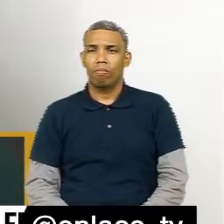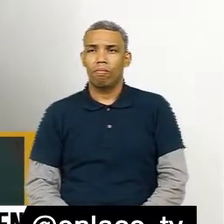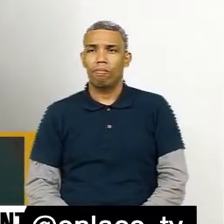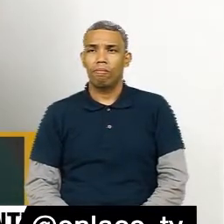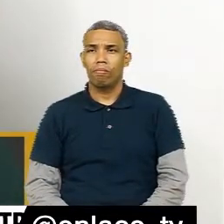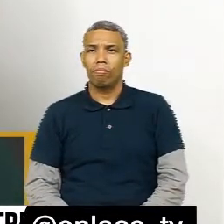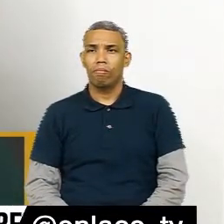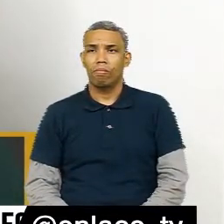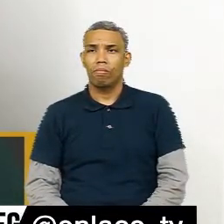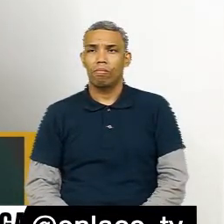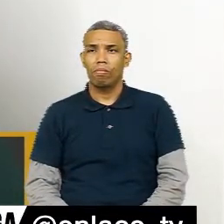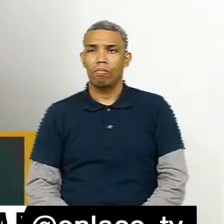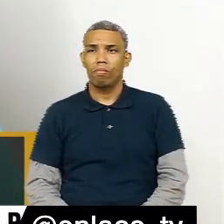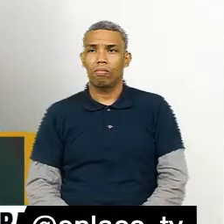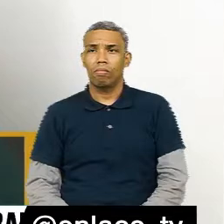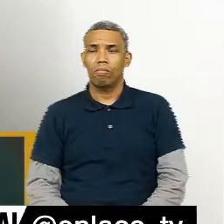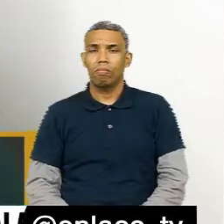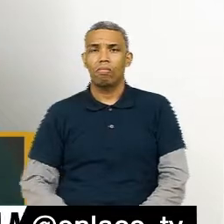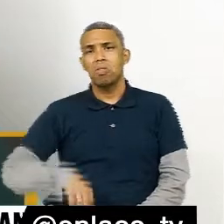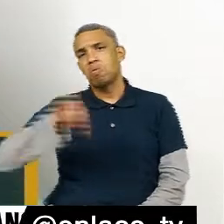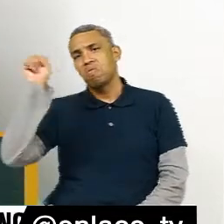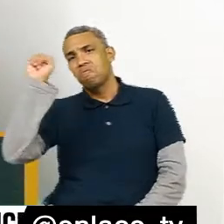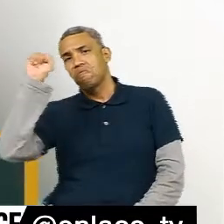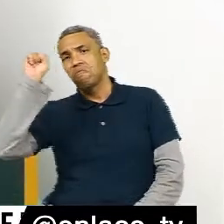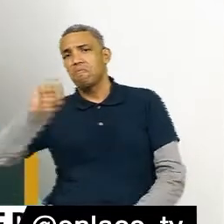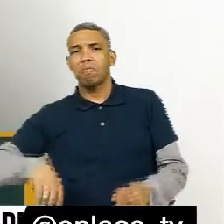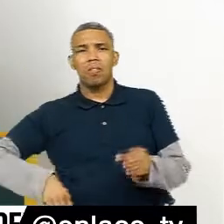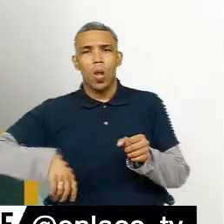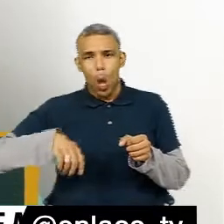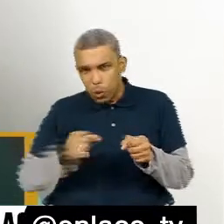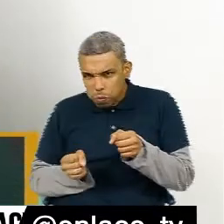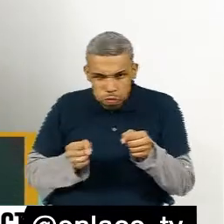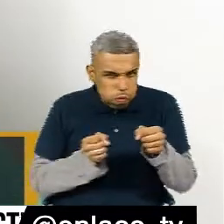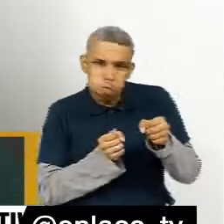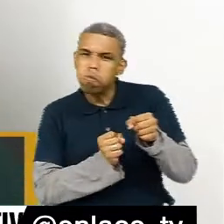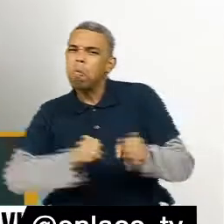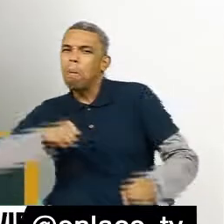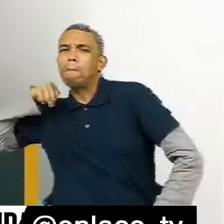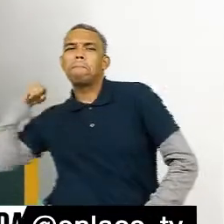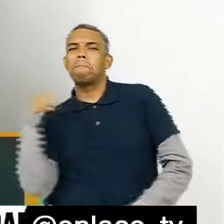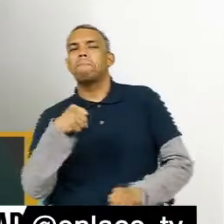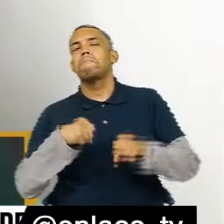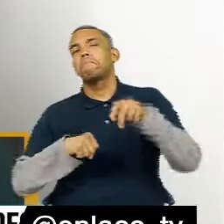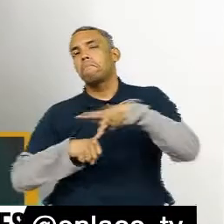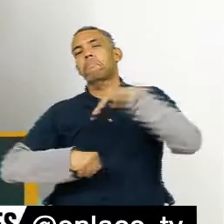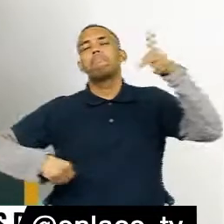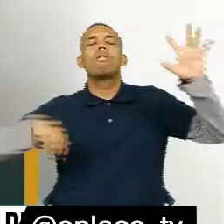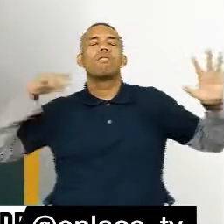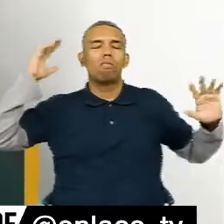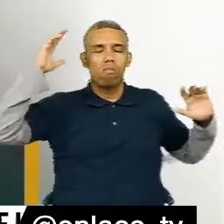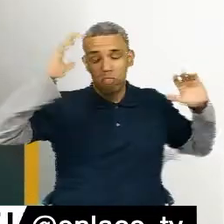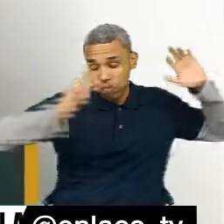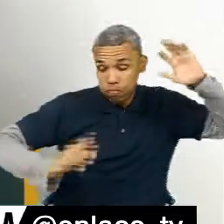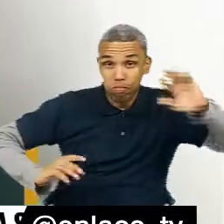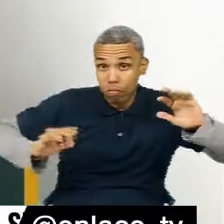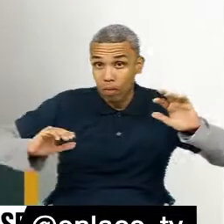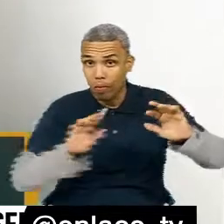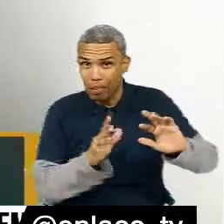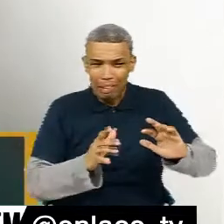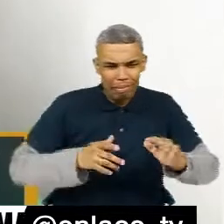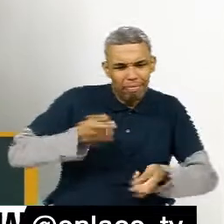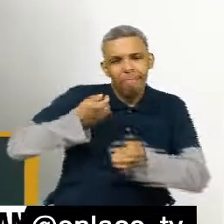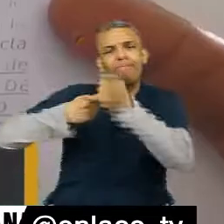Un carro se lo llevó y lo dejó ahí tirado, y a la vez como pudo llegó a la clínica Magdalena y ahí le prestaron